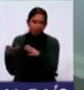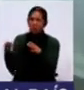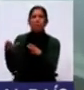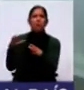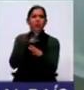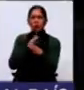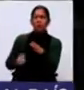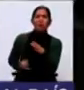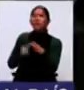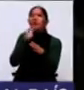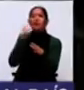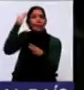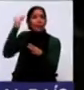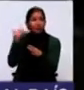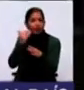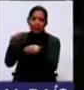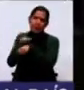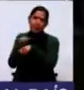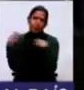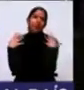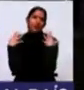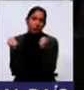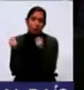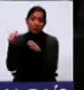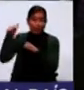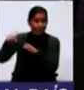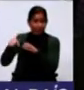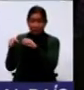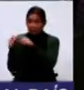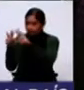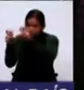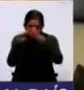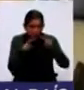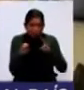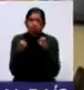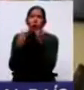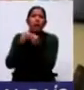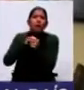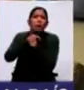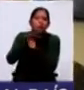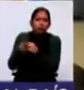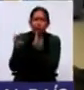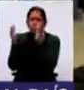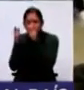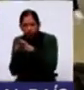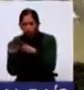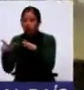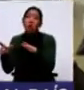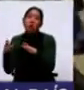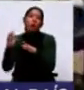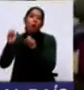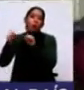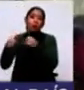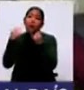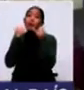y Deportes, quienes van estableciendo los análisis y las investigaciones correspondientes y nos informarán en